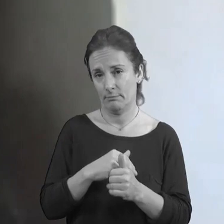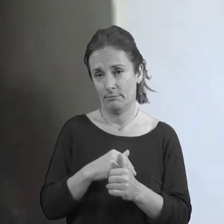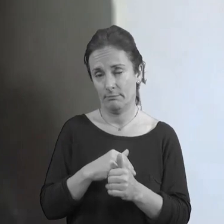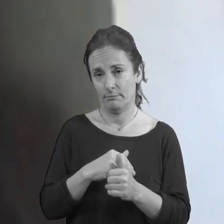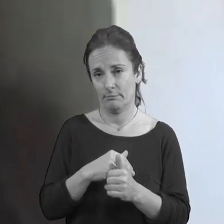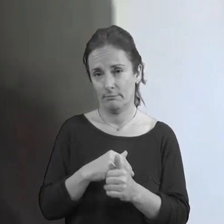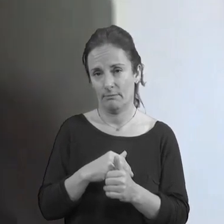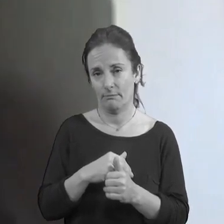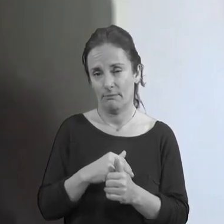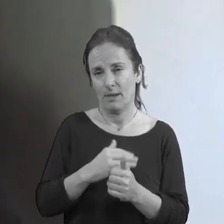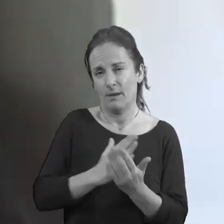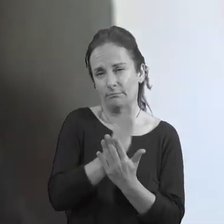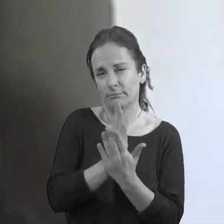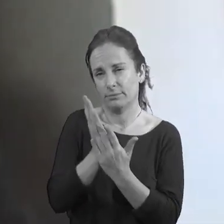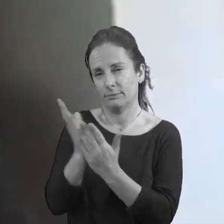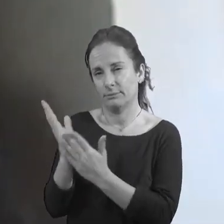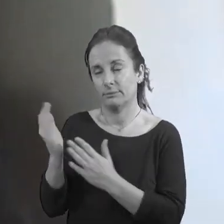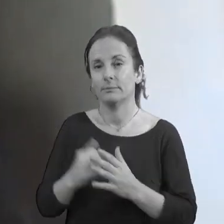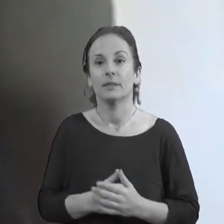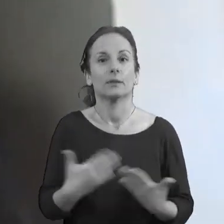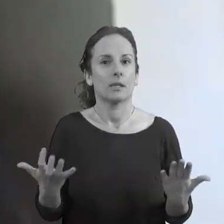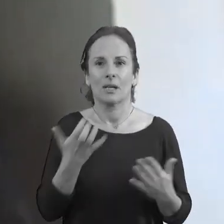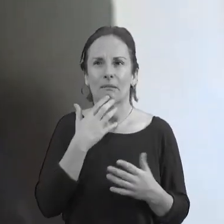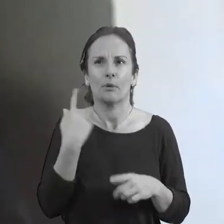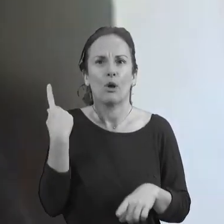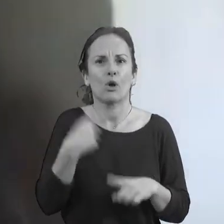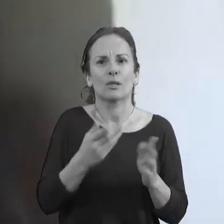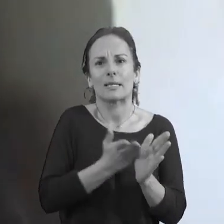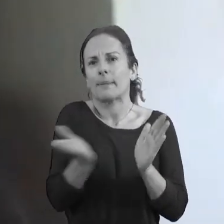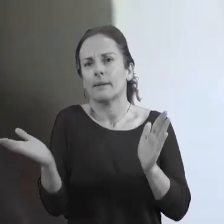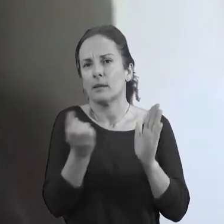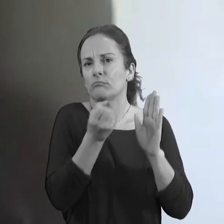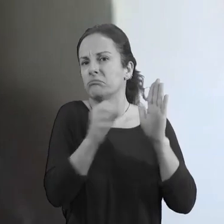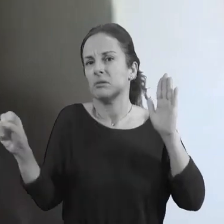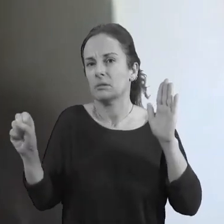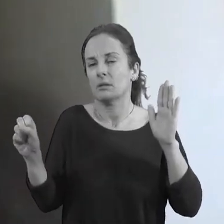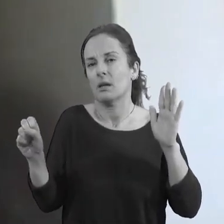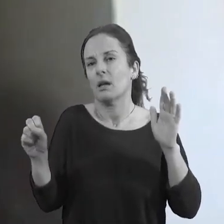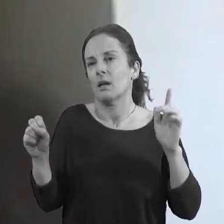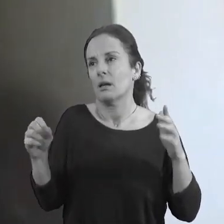probablemente las disidencias, ¿no?, suelen estar más estereotipadas, ¿no?,